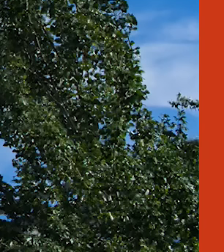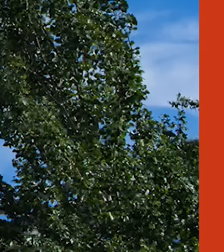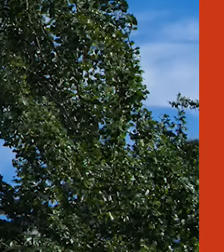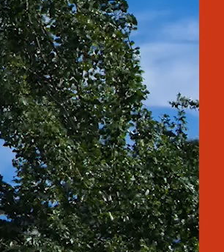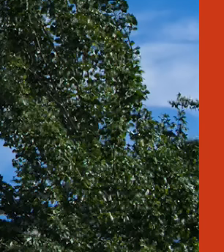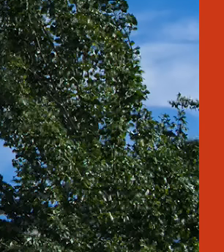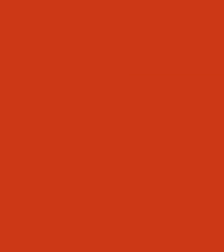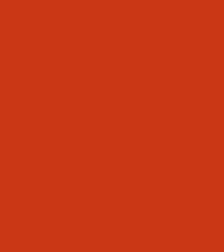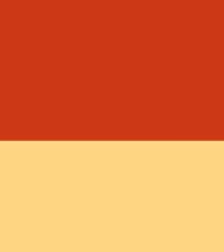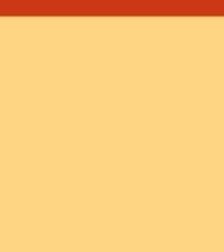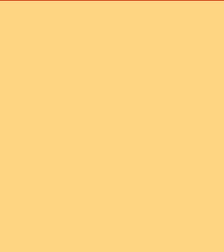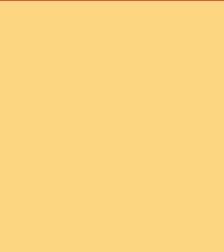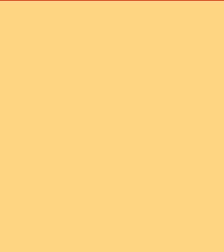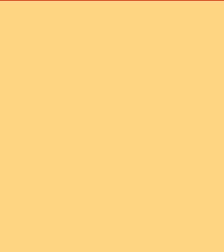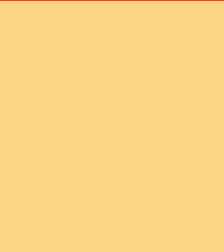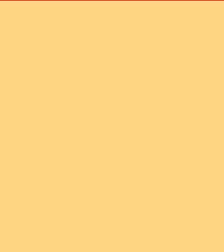Mercado de Historia.